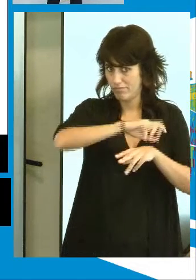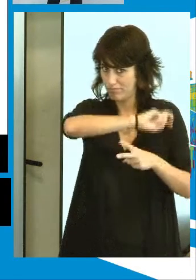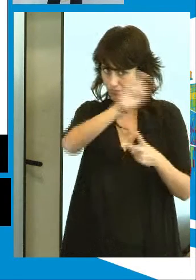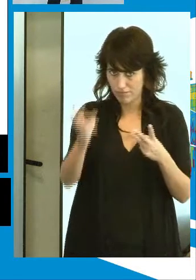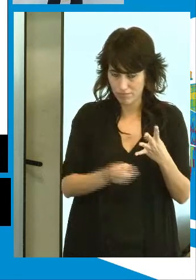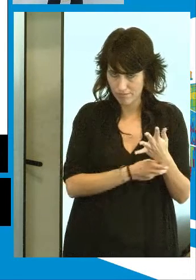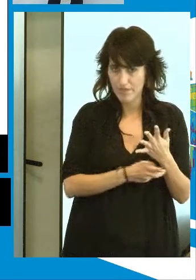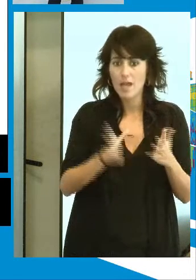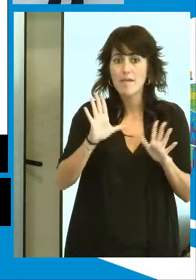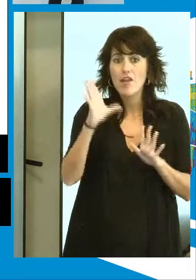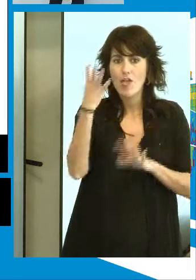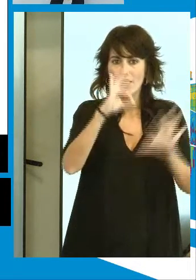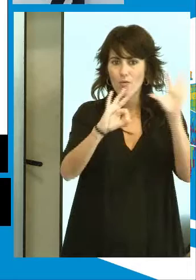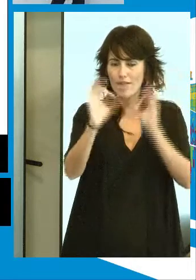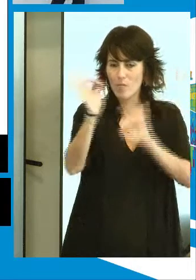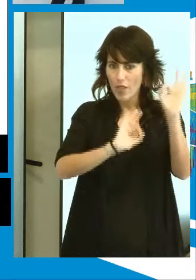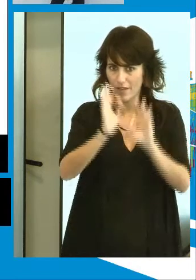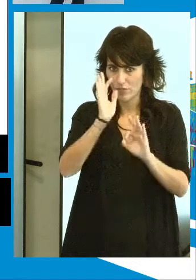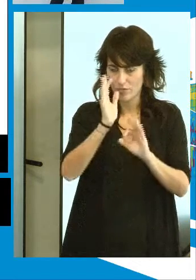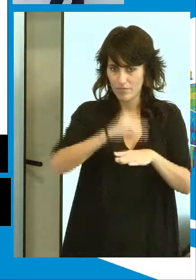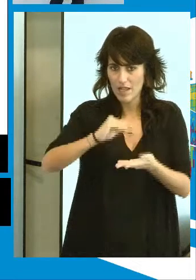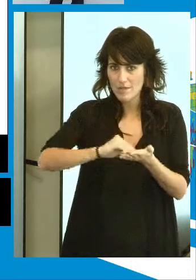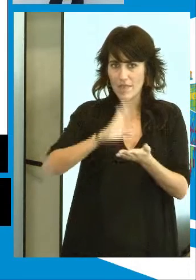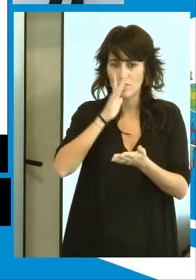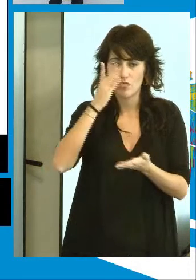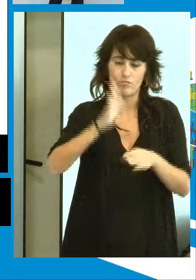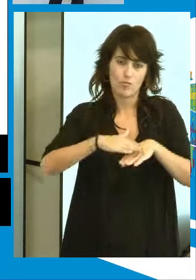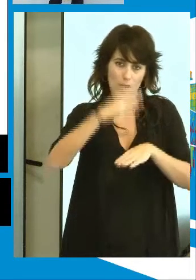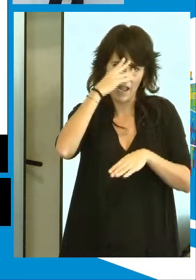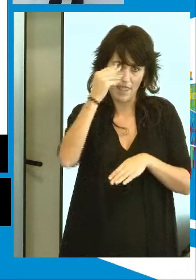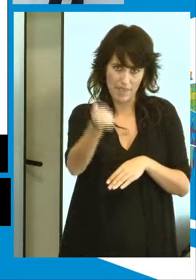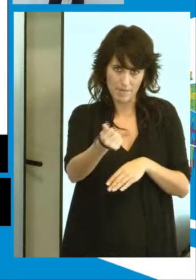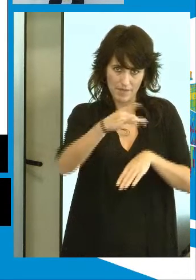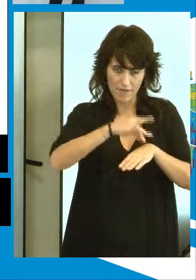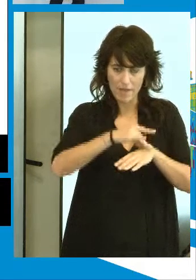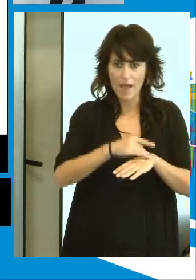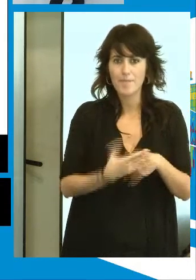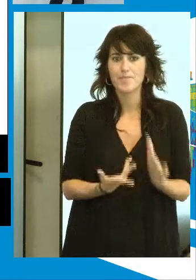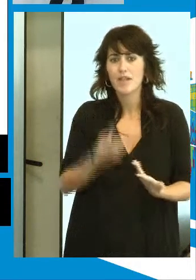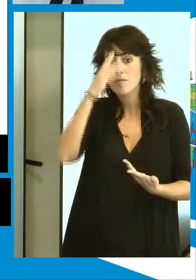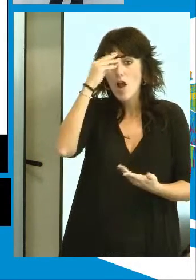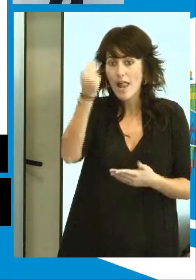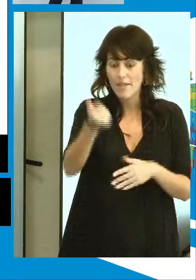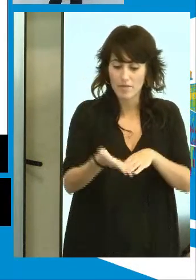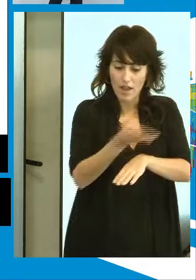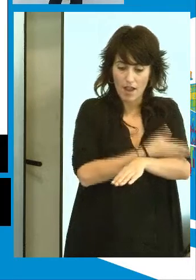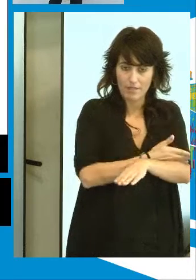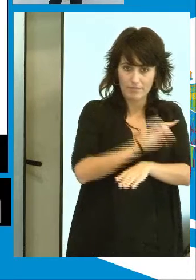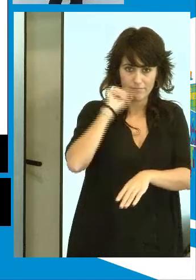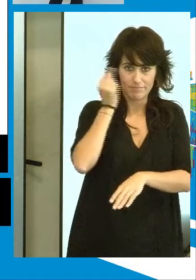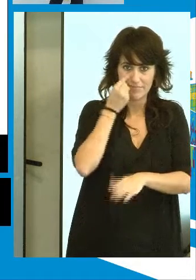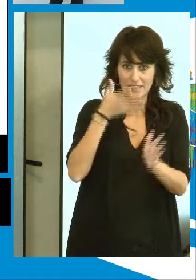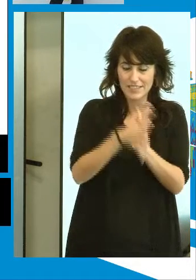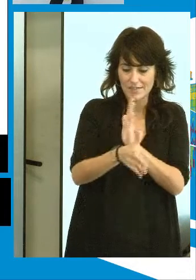pero el 50% de las veces es debido a la enfermedad de Alzheimer. El Alzheimer preclínico muestra señales